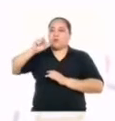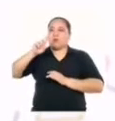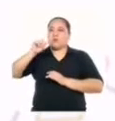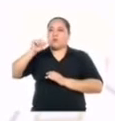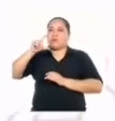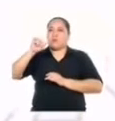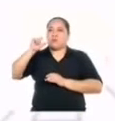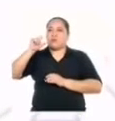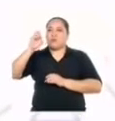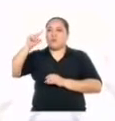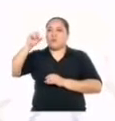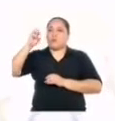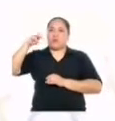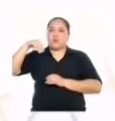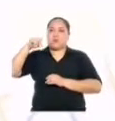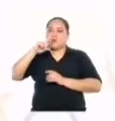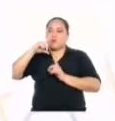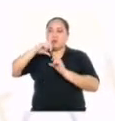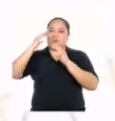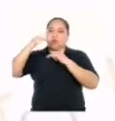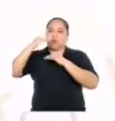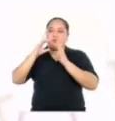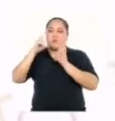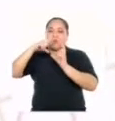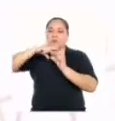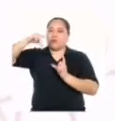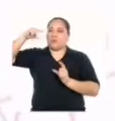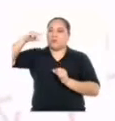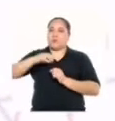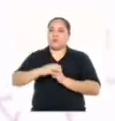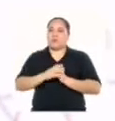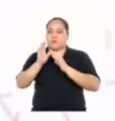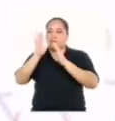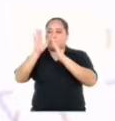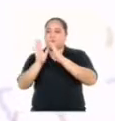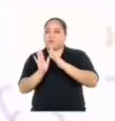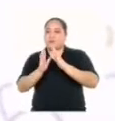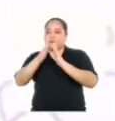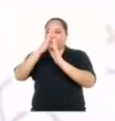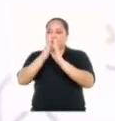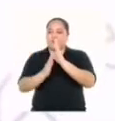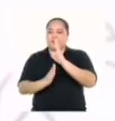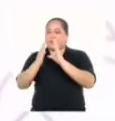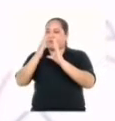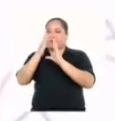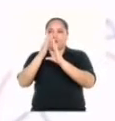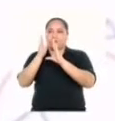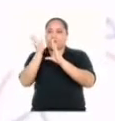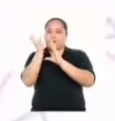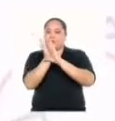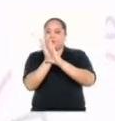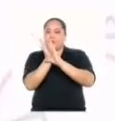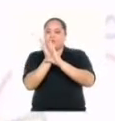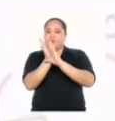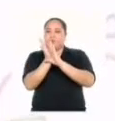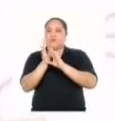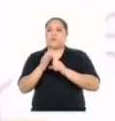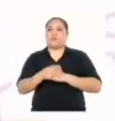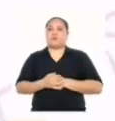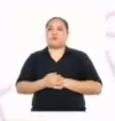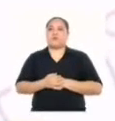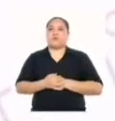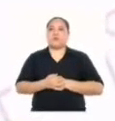no son cuadrados ni rectángulos, y sus aristas laterales no son perpendiculares a las